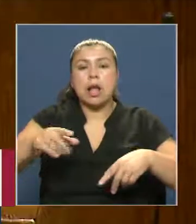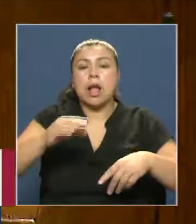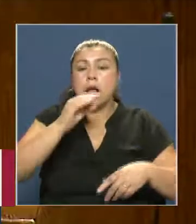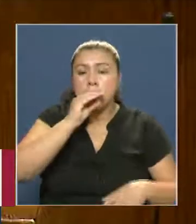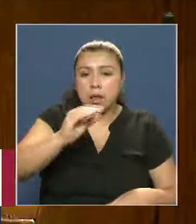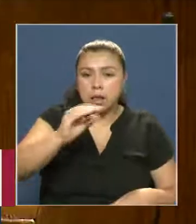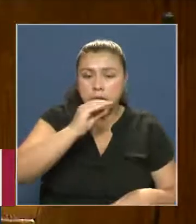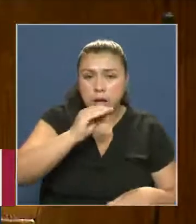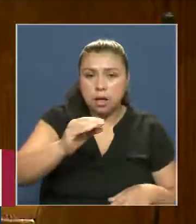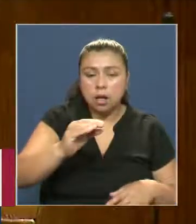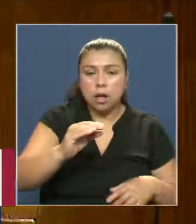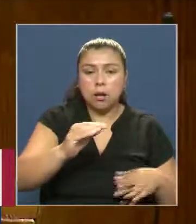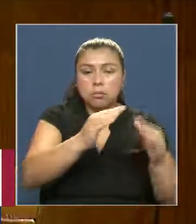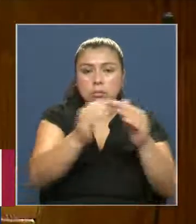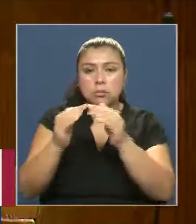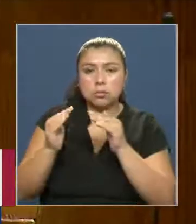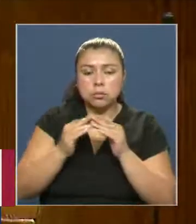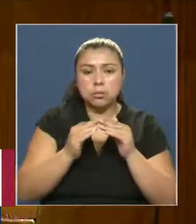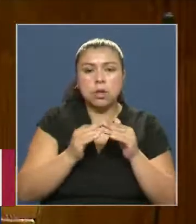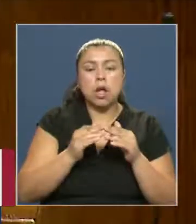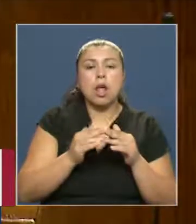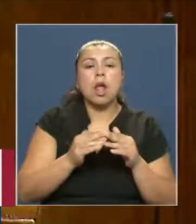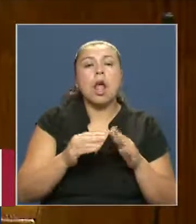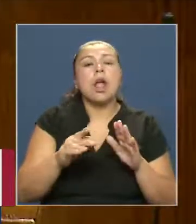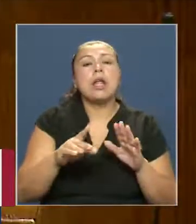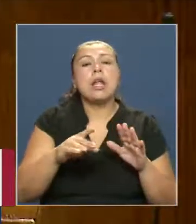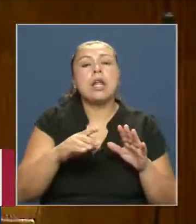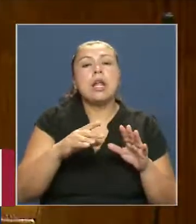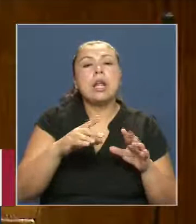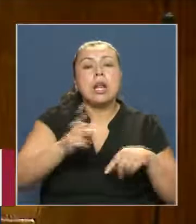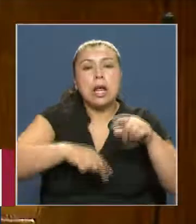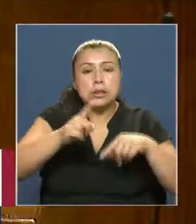rural, y los loteos regulados bajo las leyes